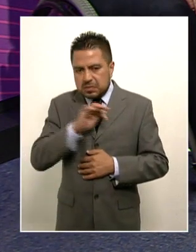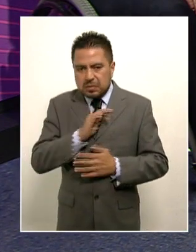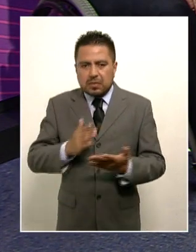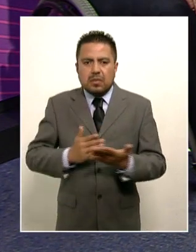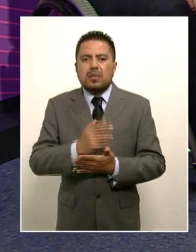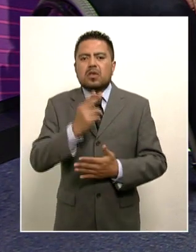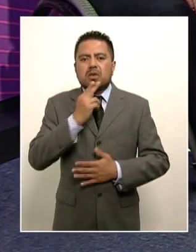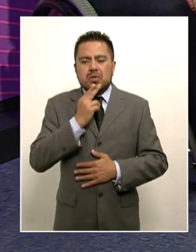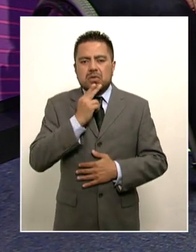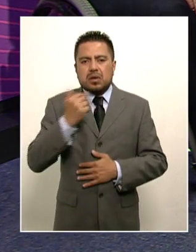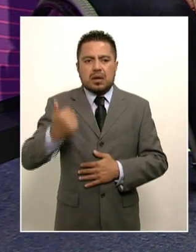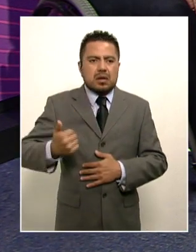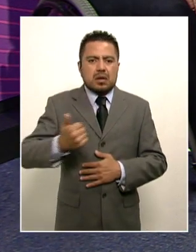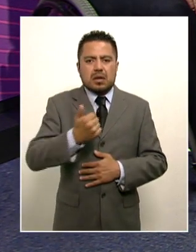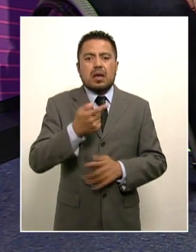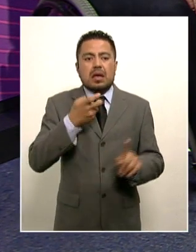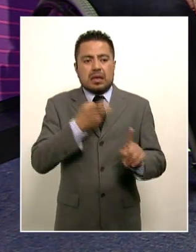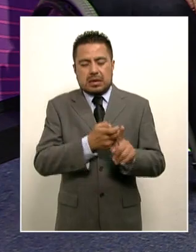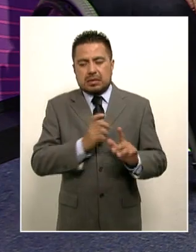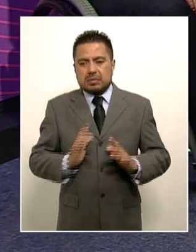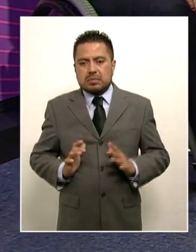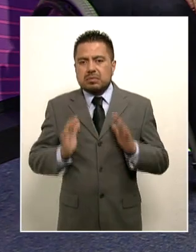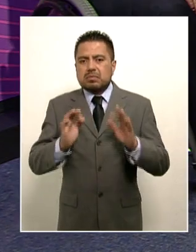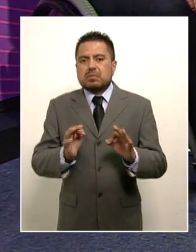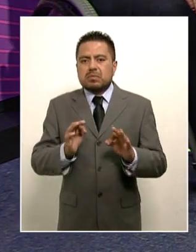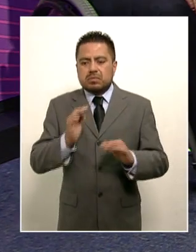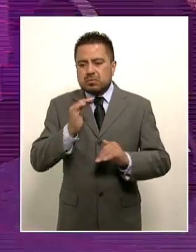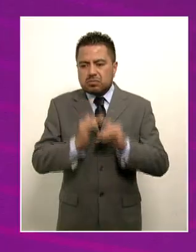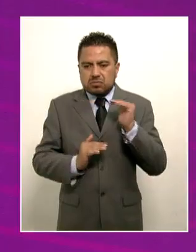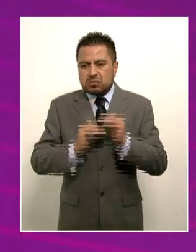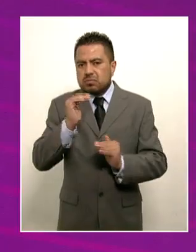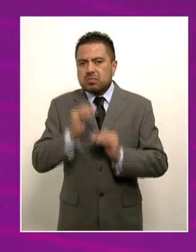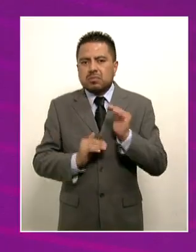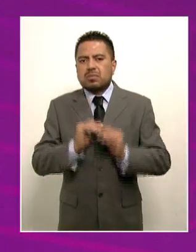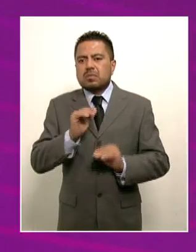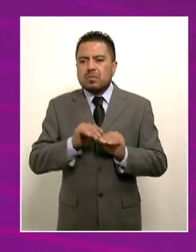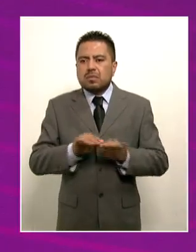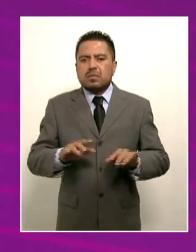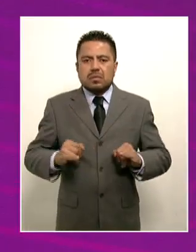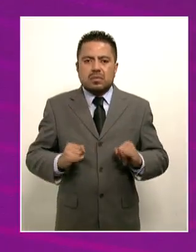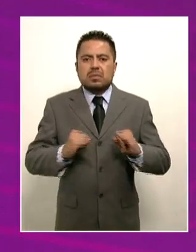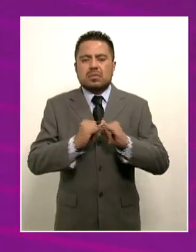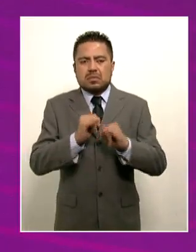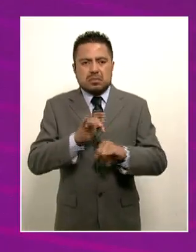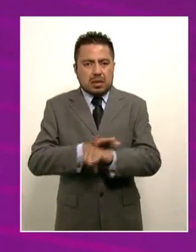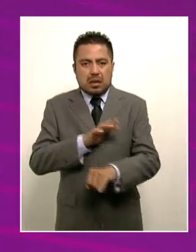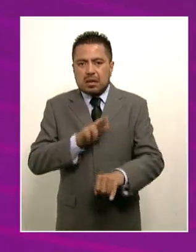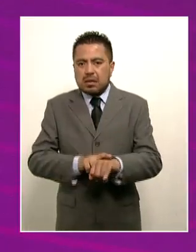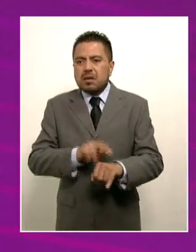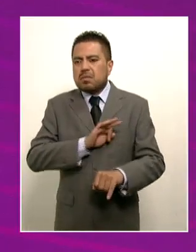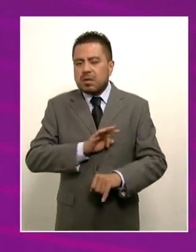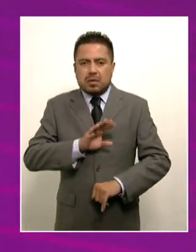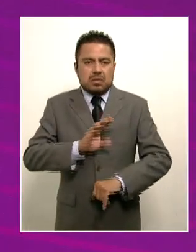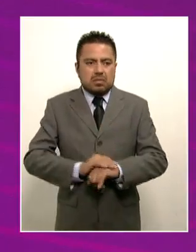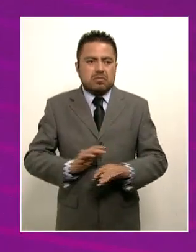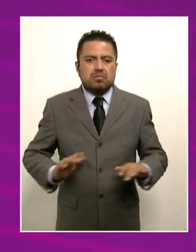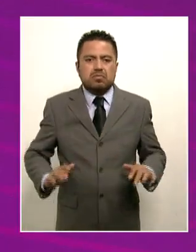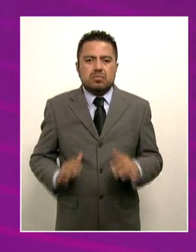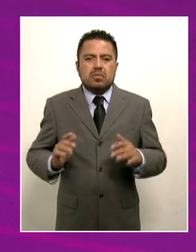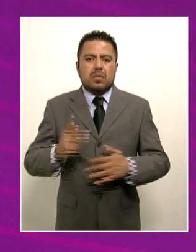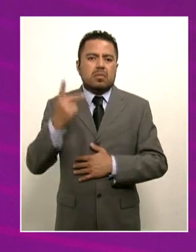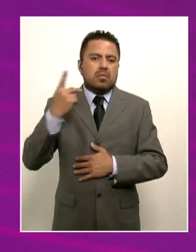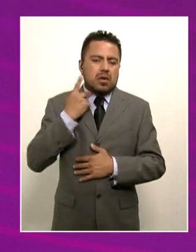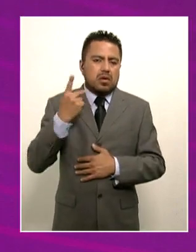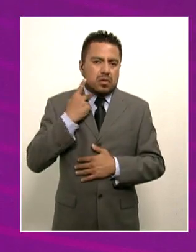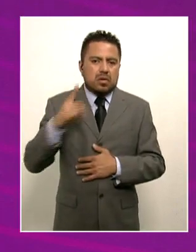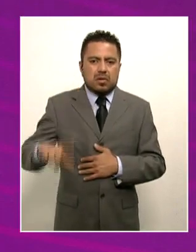ser utilizado. Entonces viene por ahí, por construir un andamiaje institucional robusto, ¿no? Que permita empujar las políticas